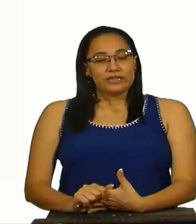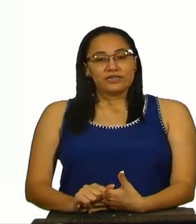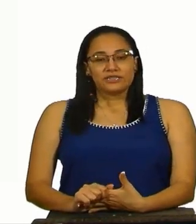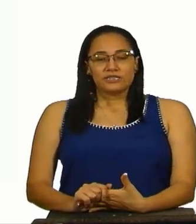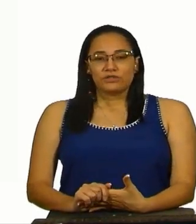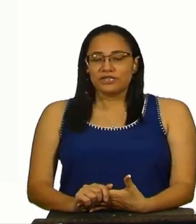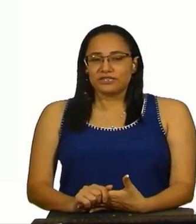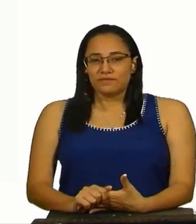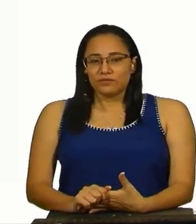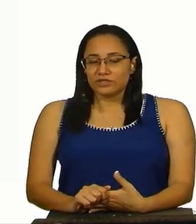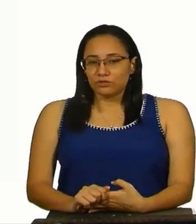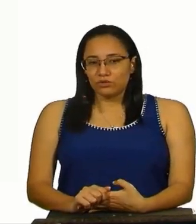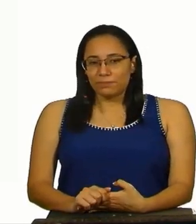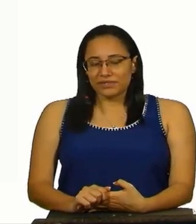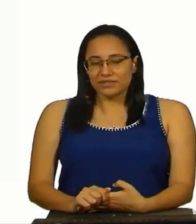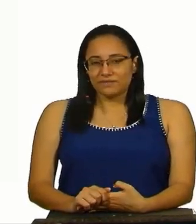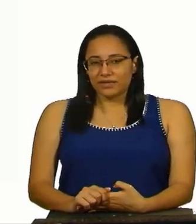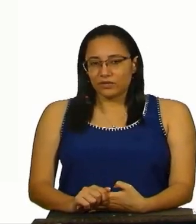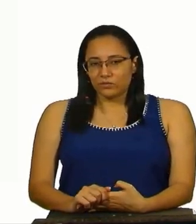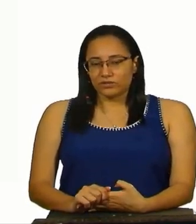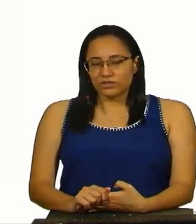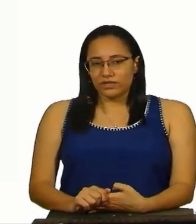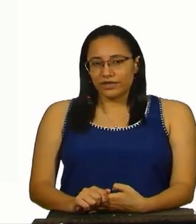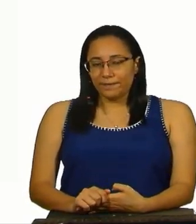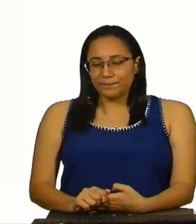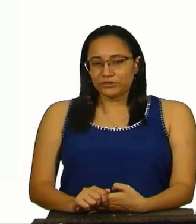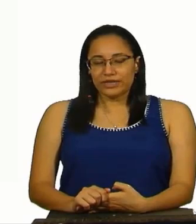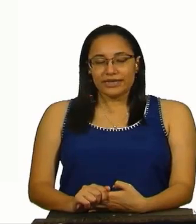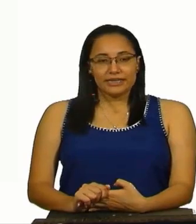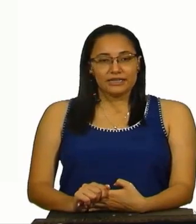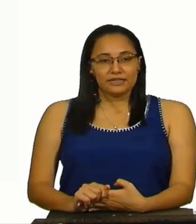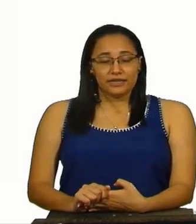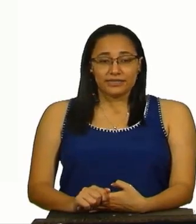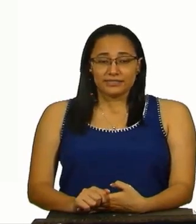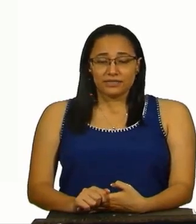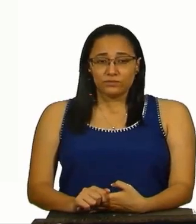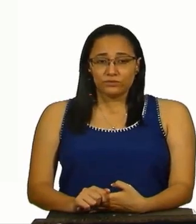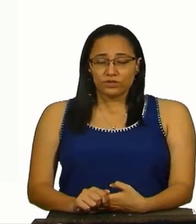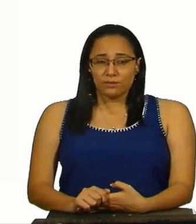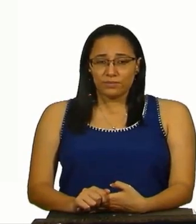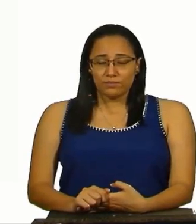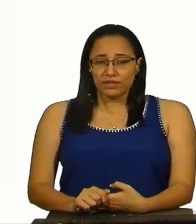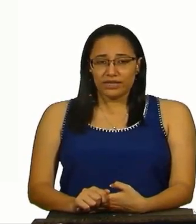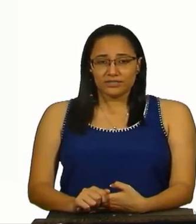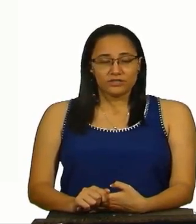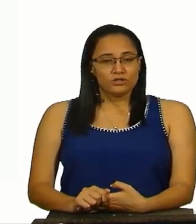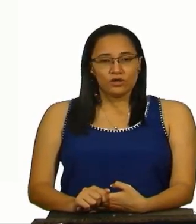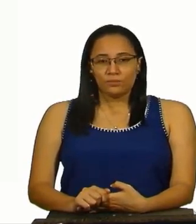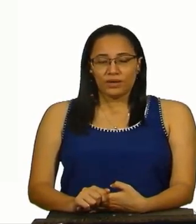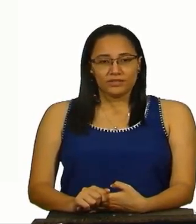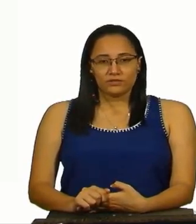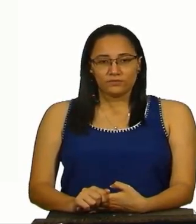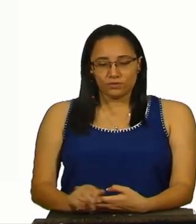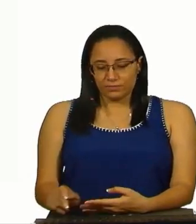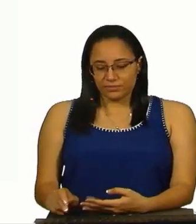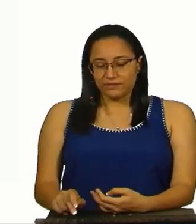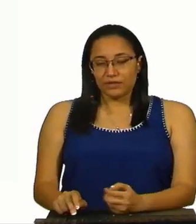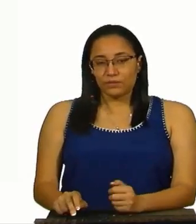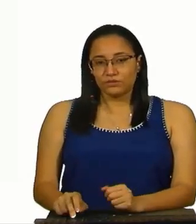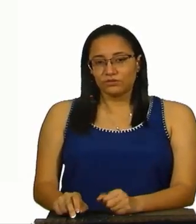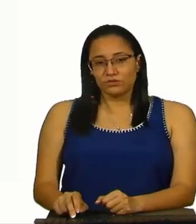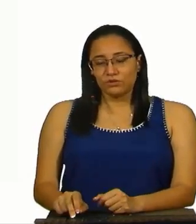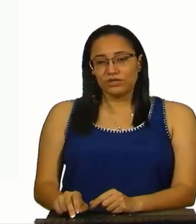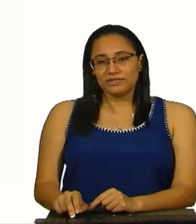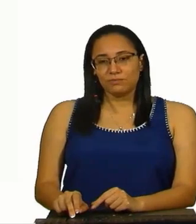en las anteriores que se utilizaba una estructura pasiva en algunos ejemplos, en este uso del verbo let no va en su forma